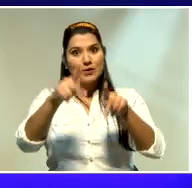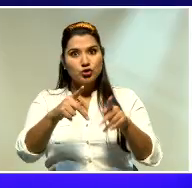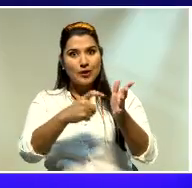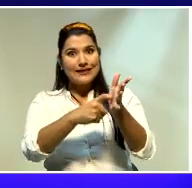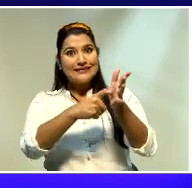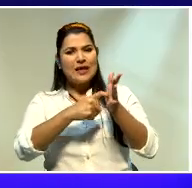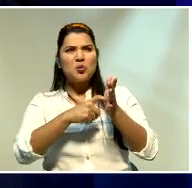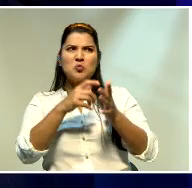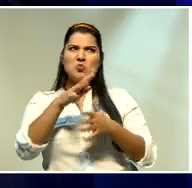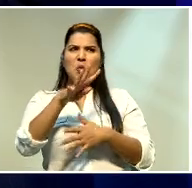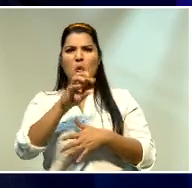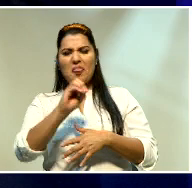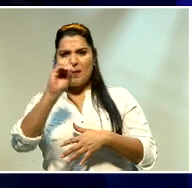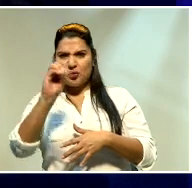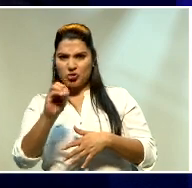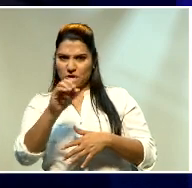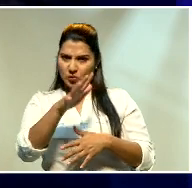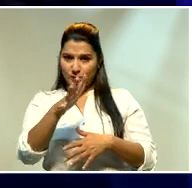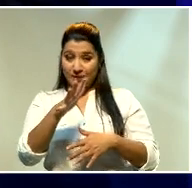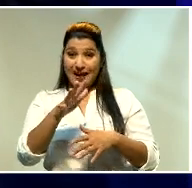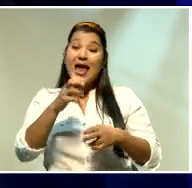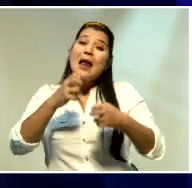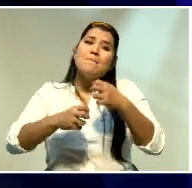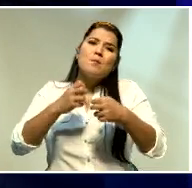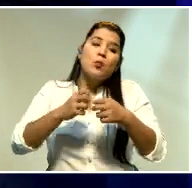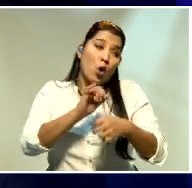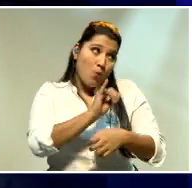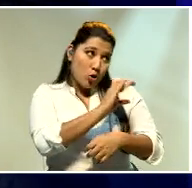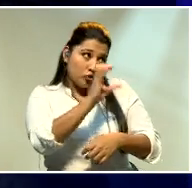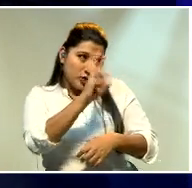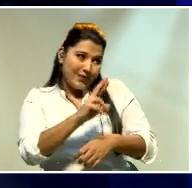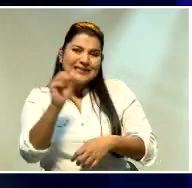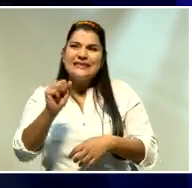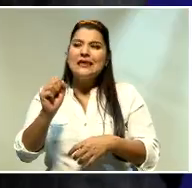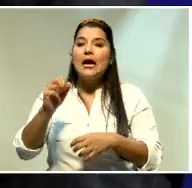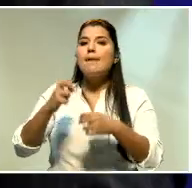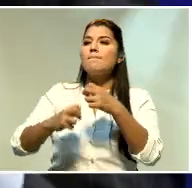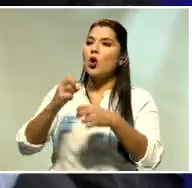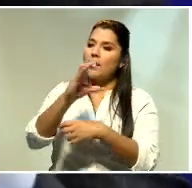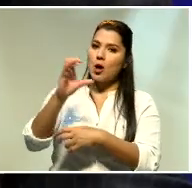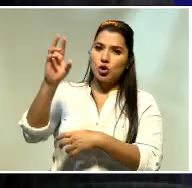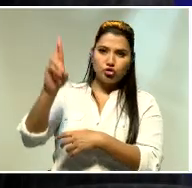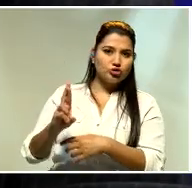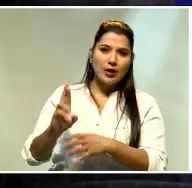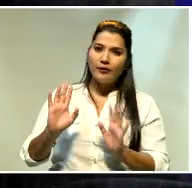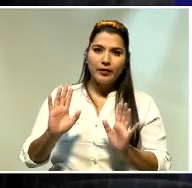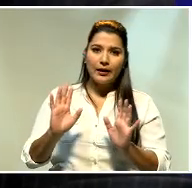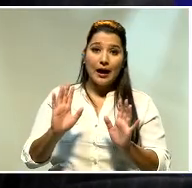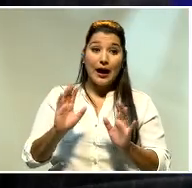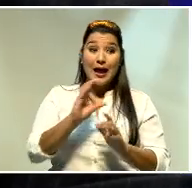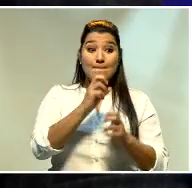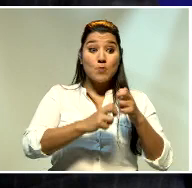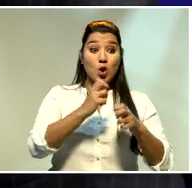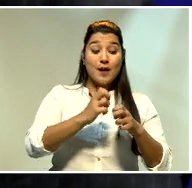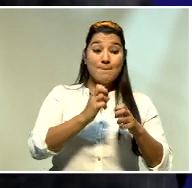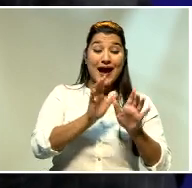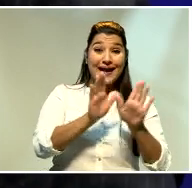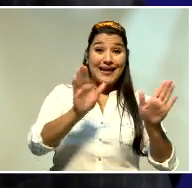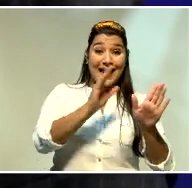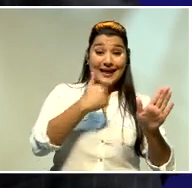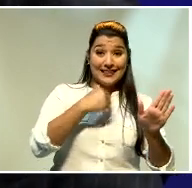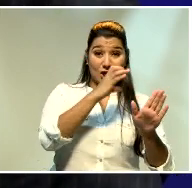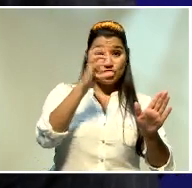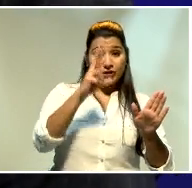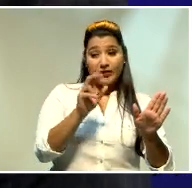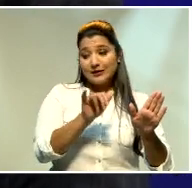le pasa a Costa Rica, en efecto. El problema de Costa Rica es muy parecido en lo macro al problema de los hogares costarricenses en lo micro.